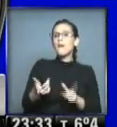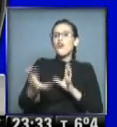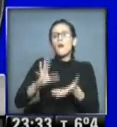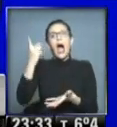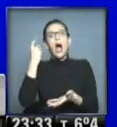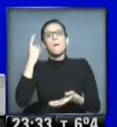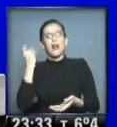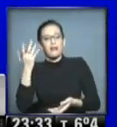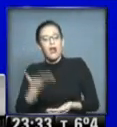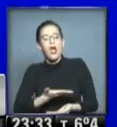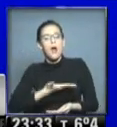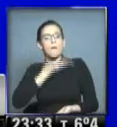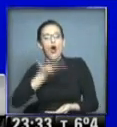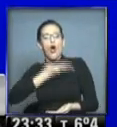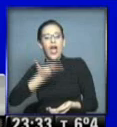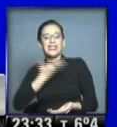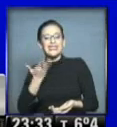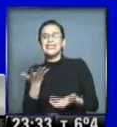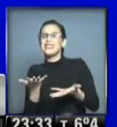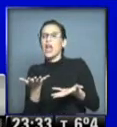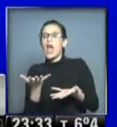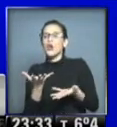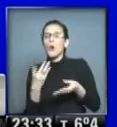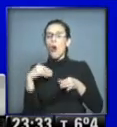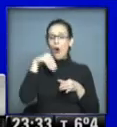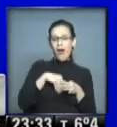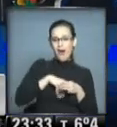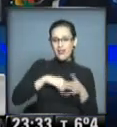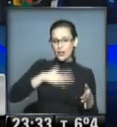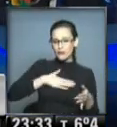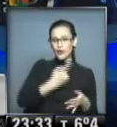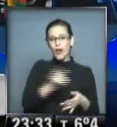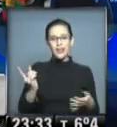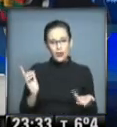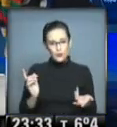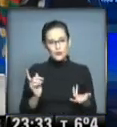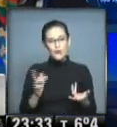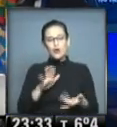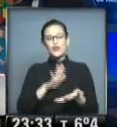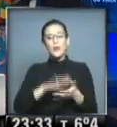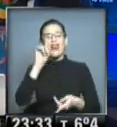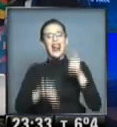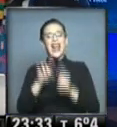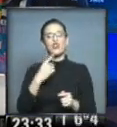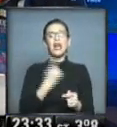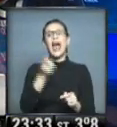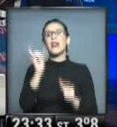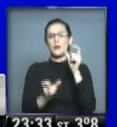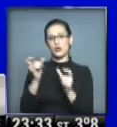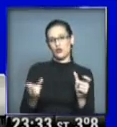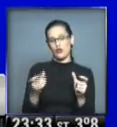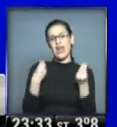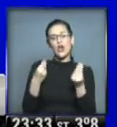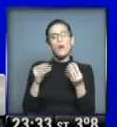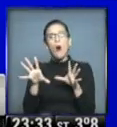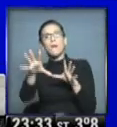poesía es más un camino individual, un camino más espiritual interno de uno con el mundo y su relación y con la percepción que